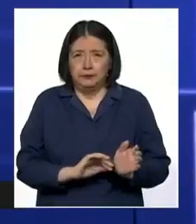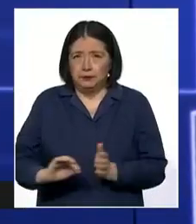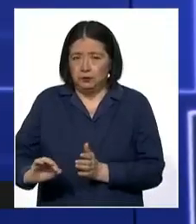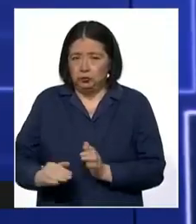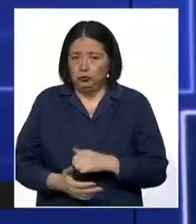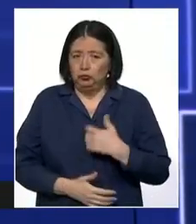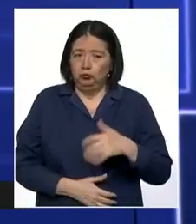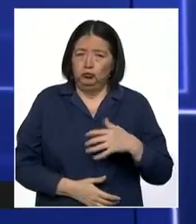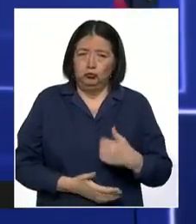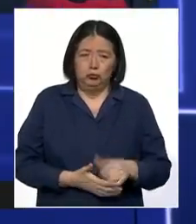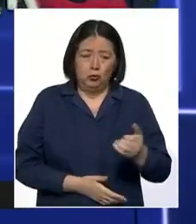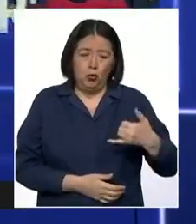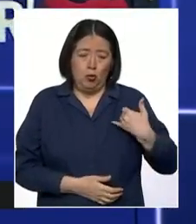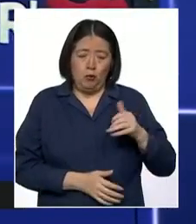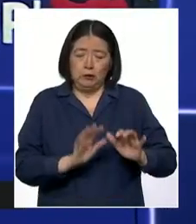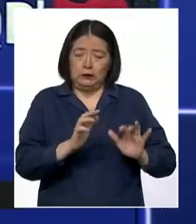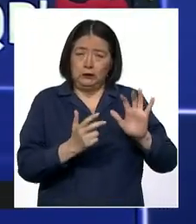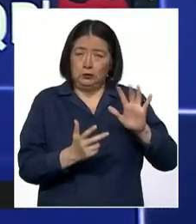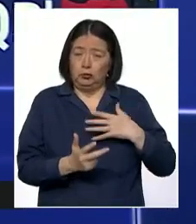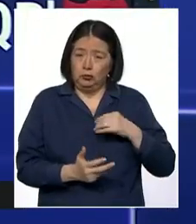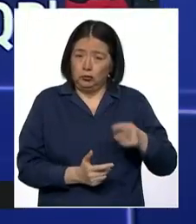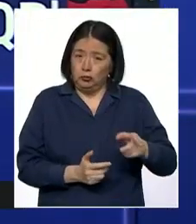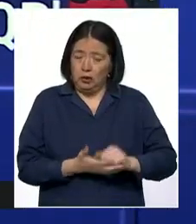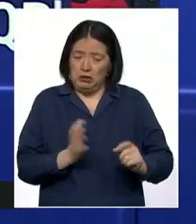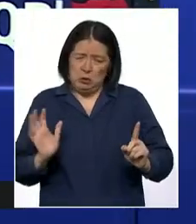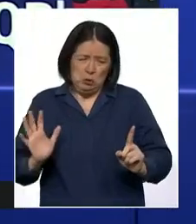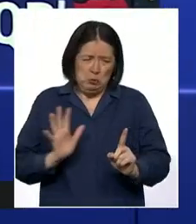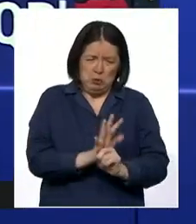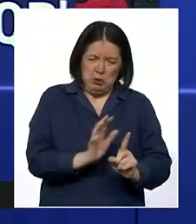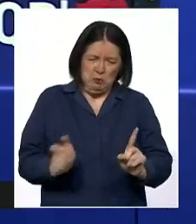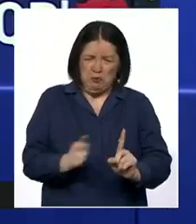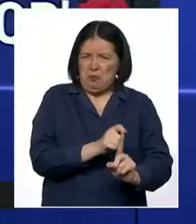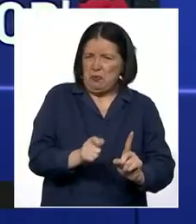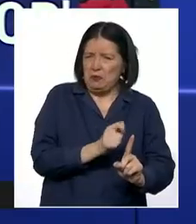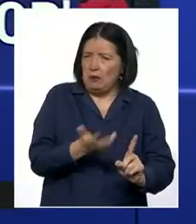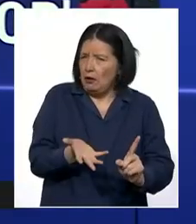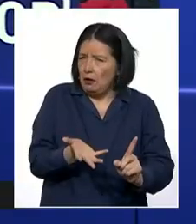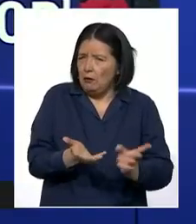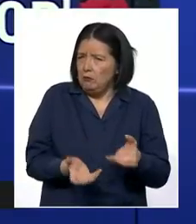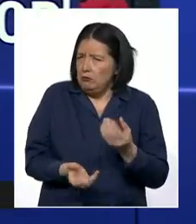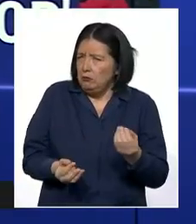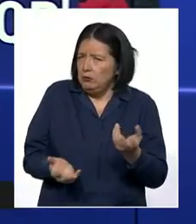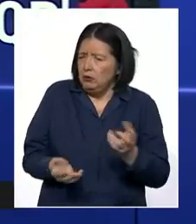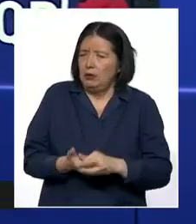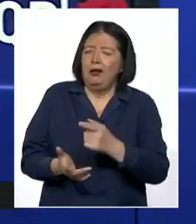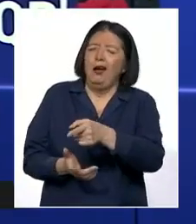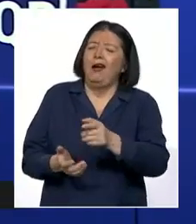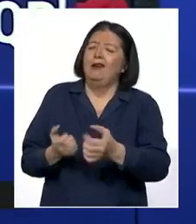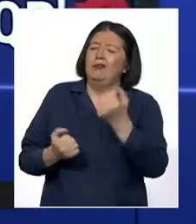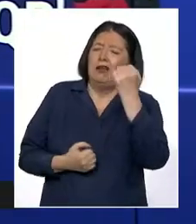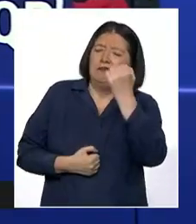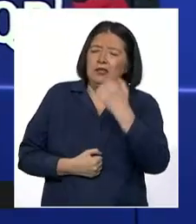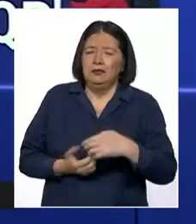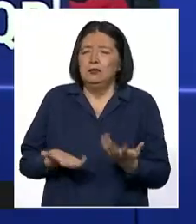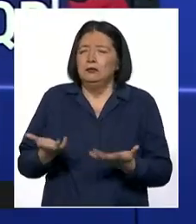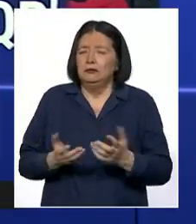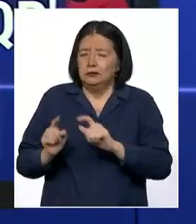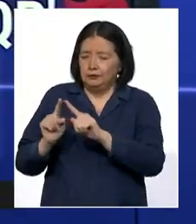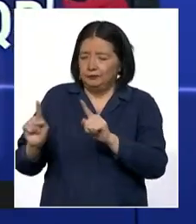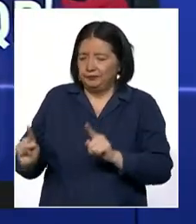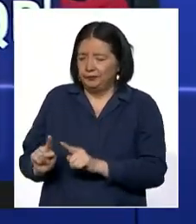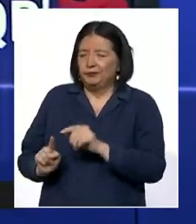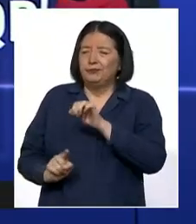Una violenta agresión hacia un joven de 18 años y sus amigos menores de edad se produjo después de una denominada fiesta QR en La